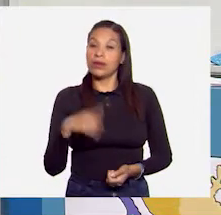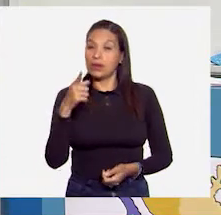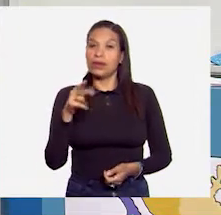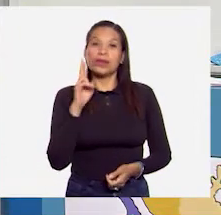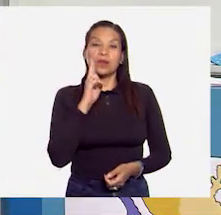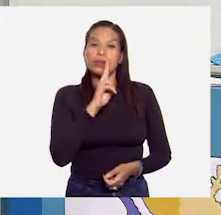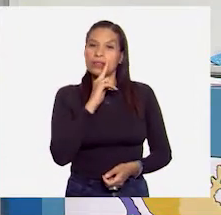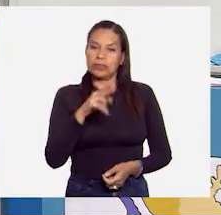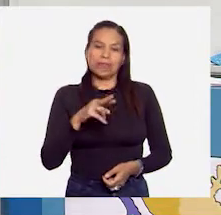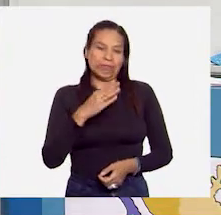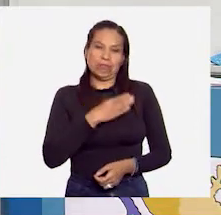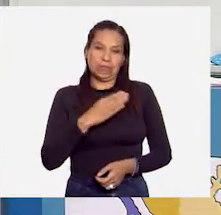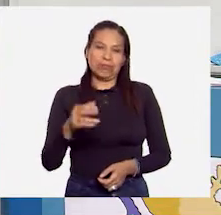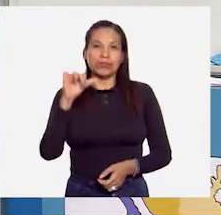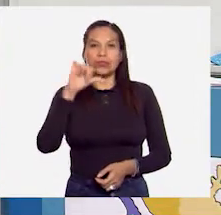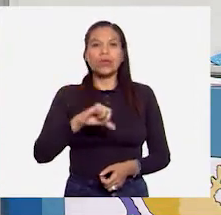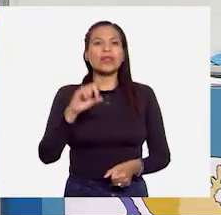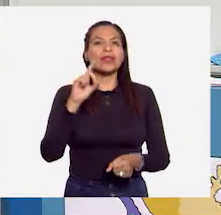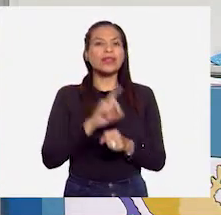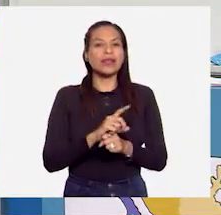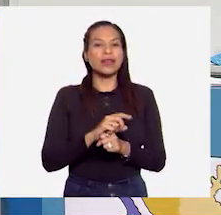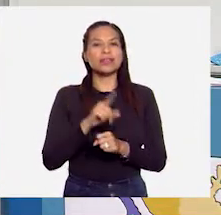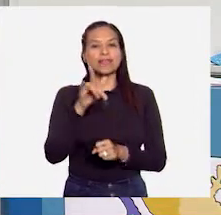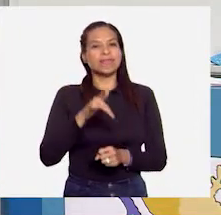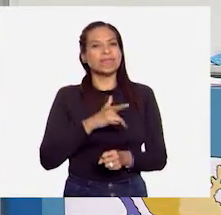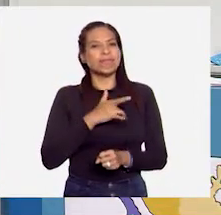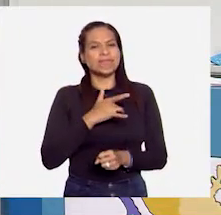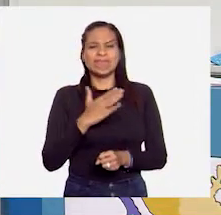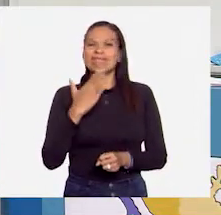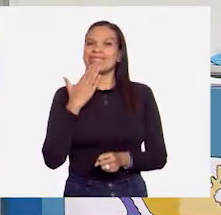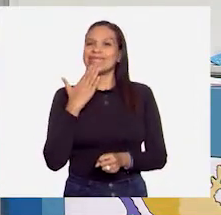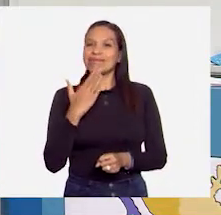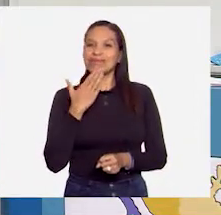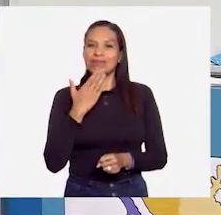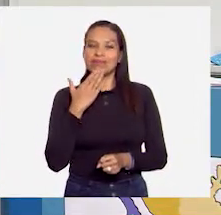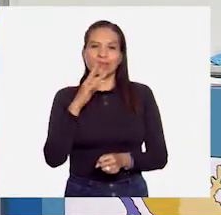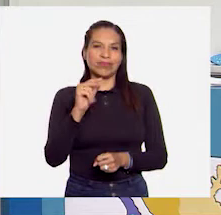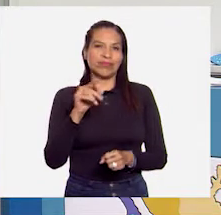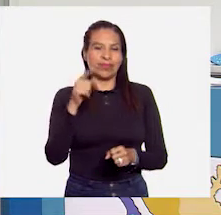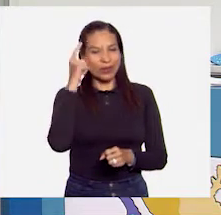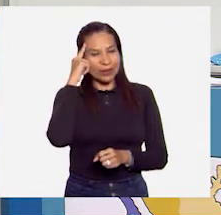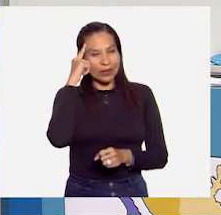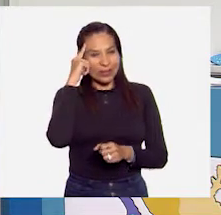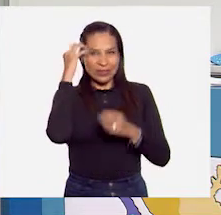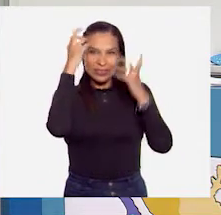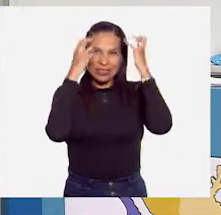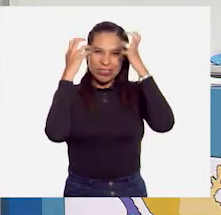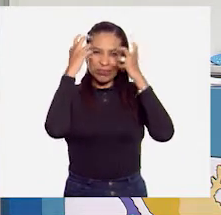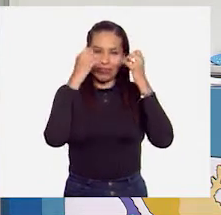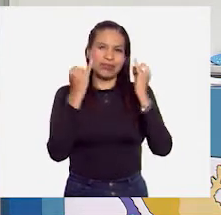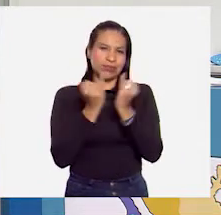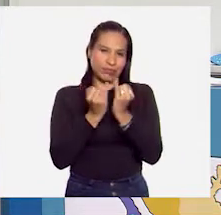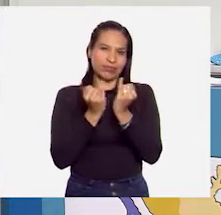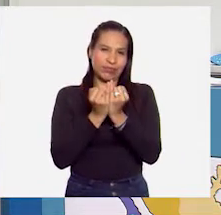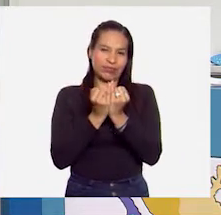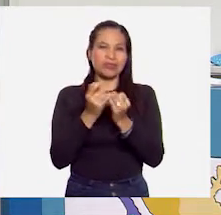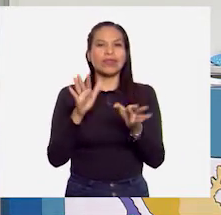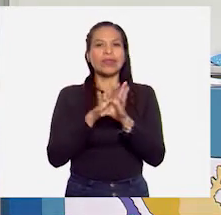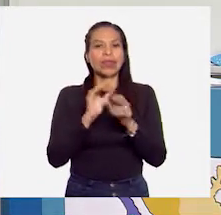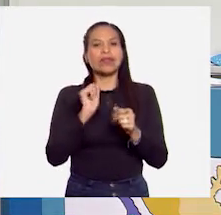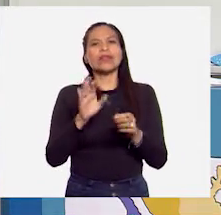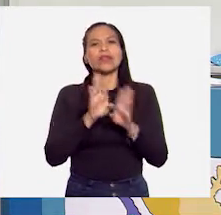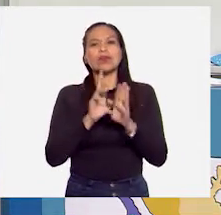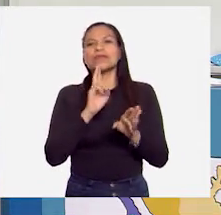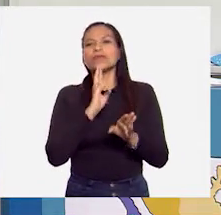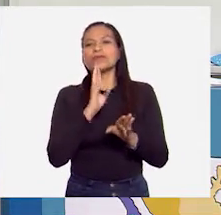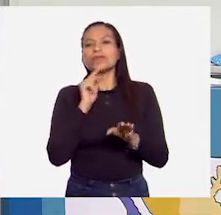noticia excelente, porque el día de hoy te sentirás muy bien sin romperte la cabeza, aunque también resolveremos